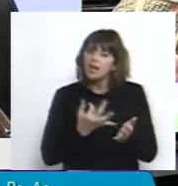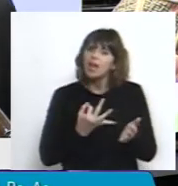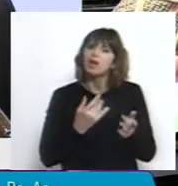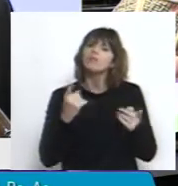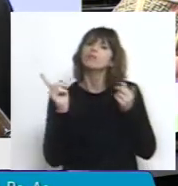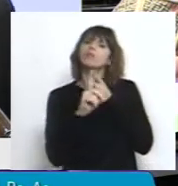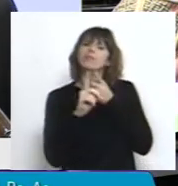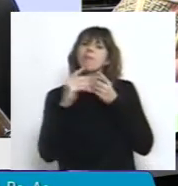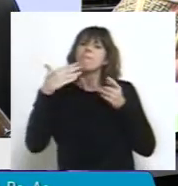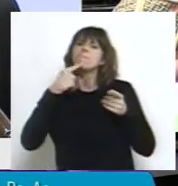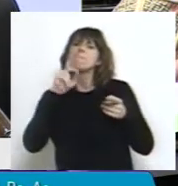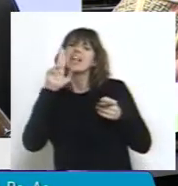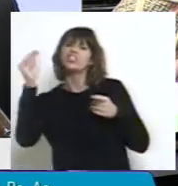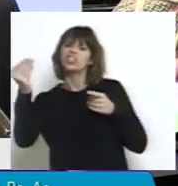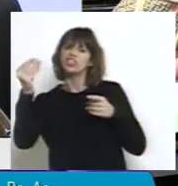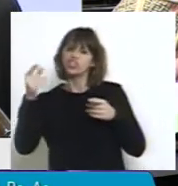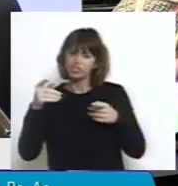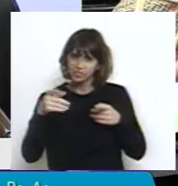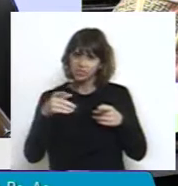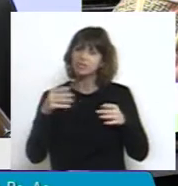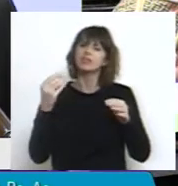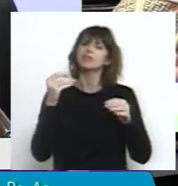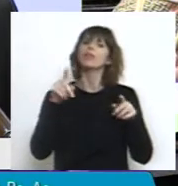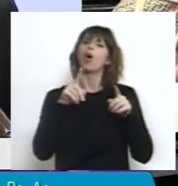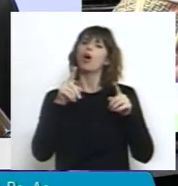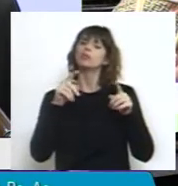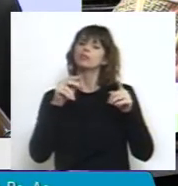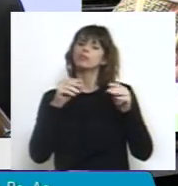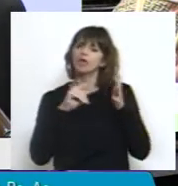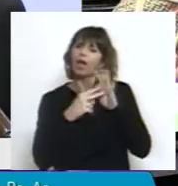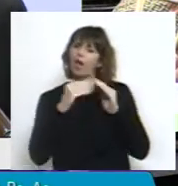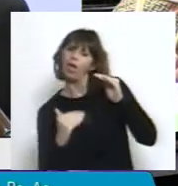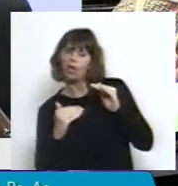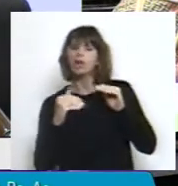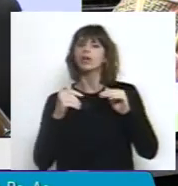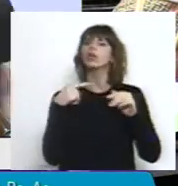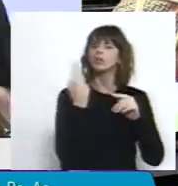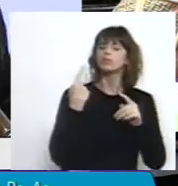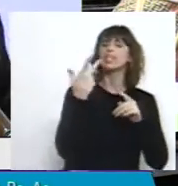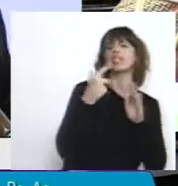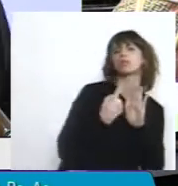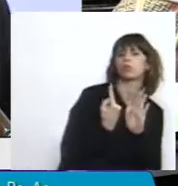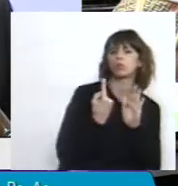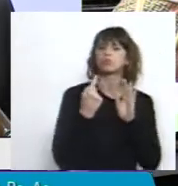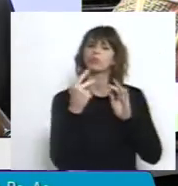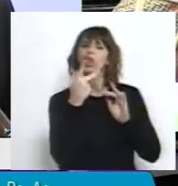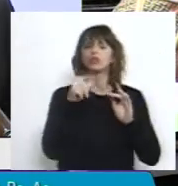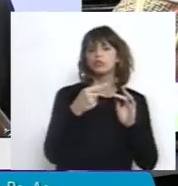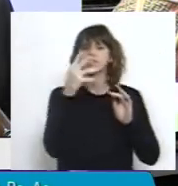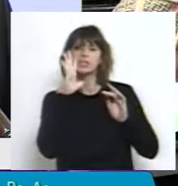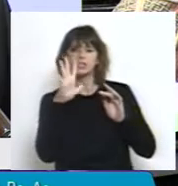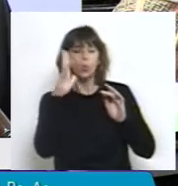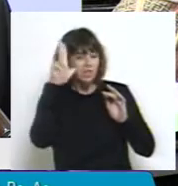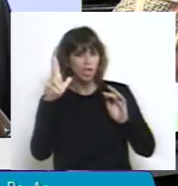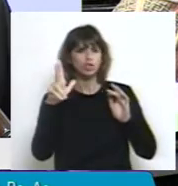Presidenta, con los desequilibrios que hay. Casi podríamos entrar en Maastricht. Son 3 puntos, estamos por debajo, 2,58. Sin embargo,